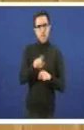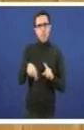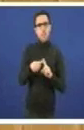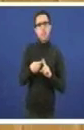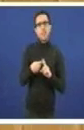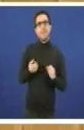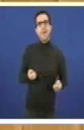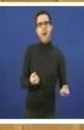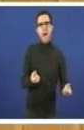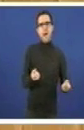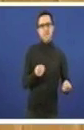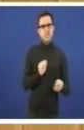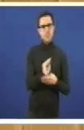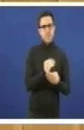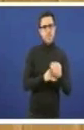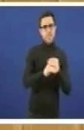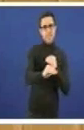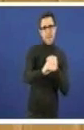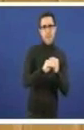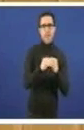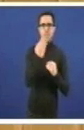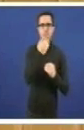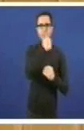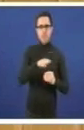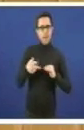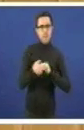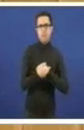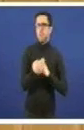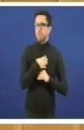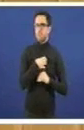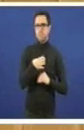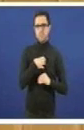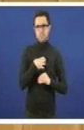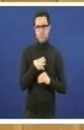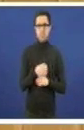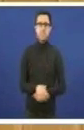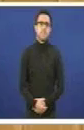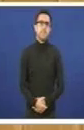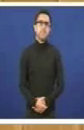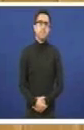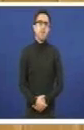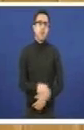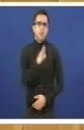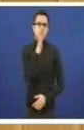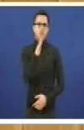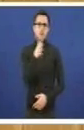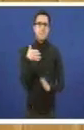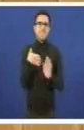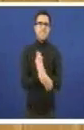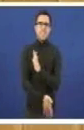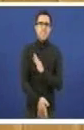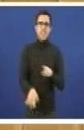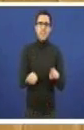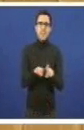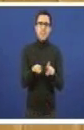gastos de mantemento das escolas infantis dependentes dos mesmos Porque iso significa obrigaros a